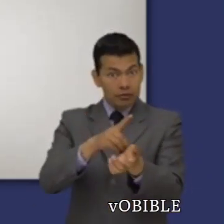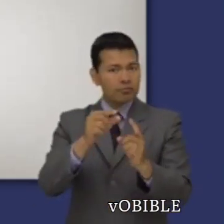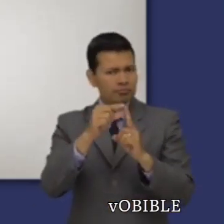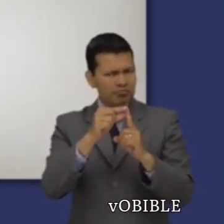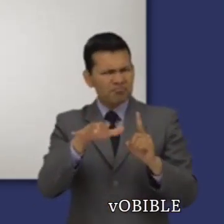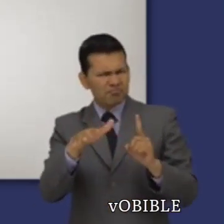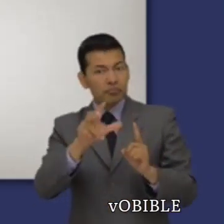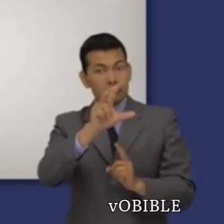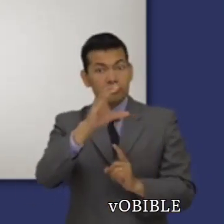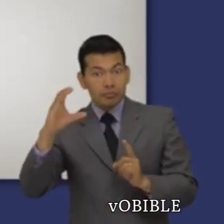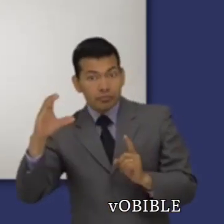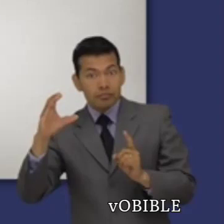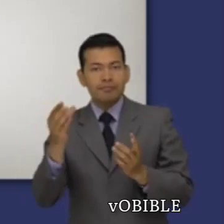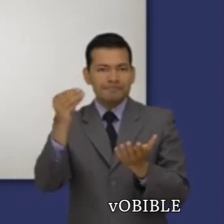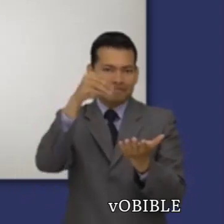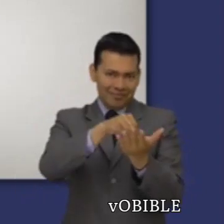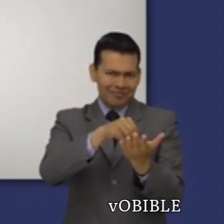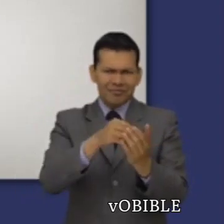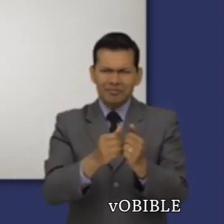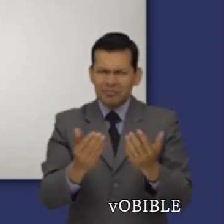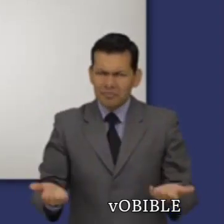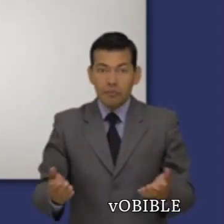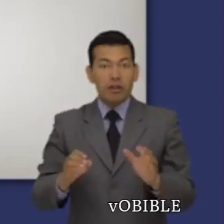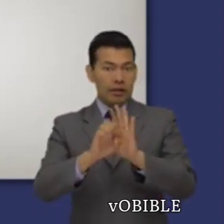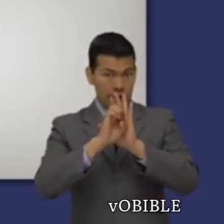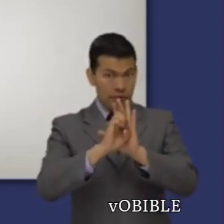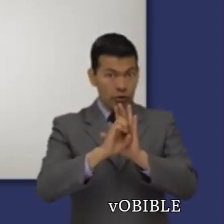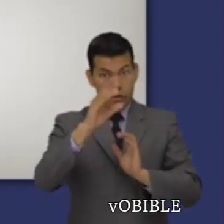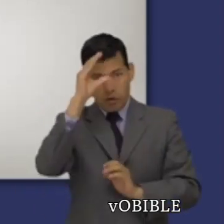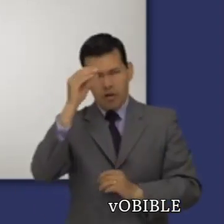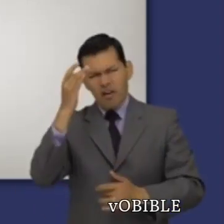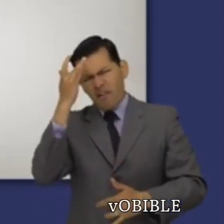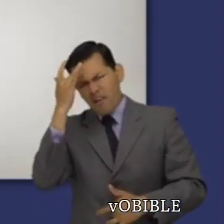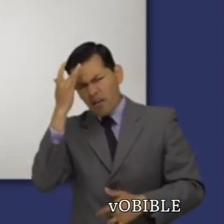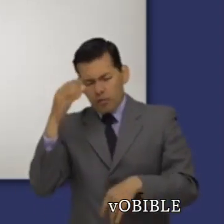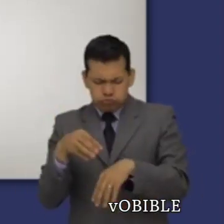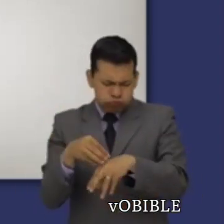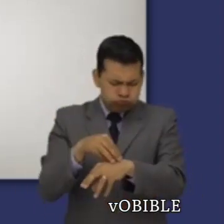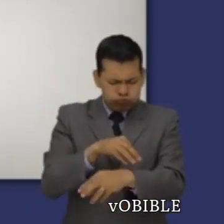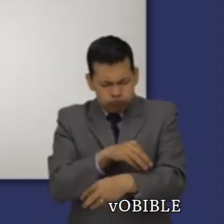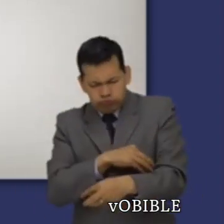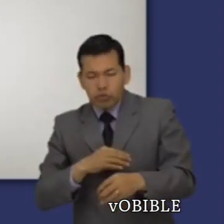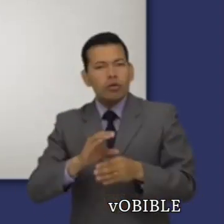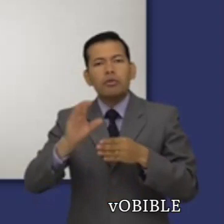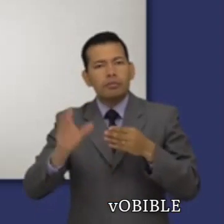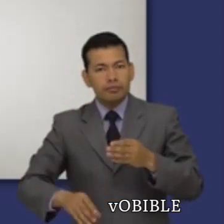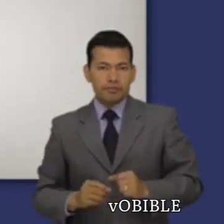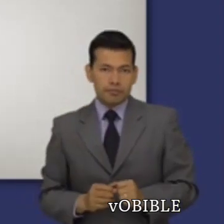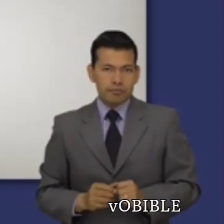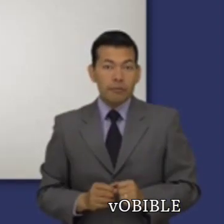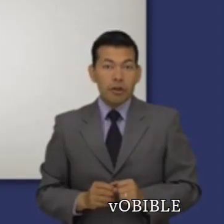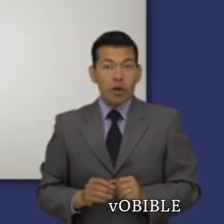Lucas usa más de 300 términos médicos o palabras a las que da un significado médico. Solo él dice de cierto hombre